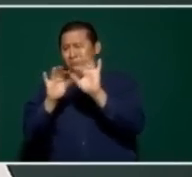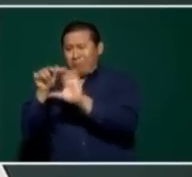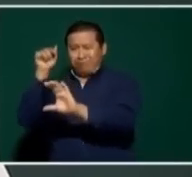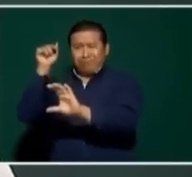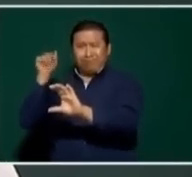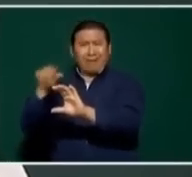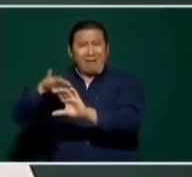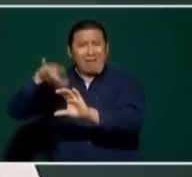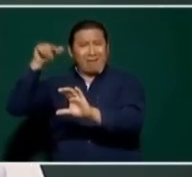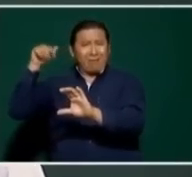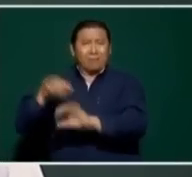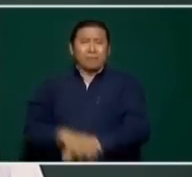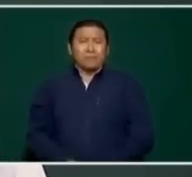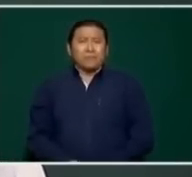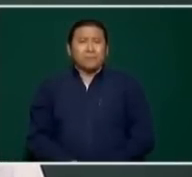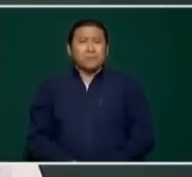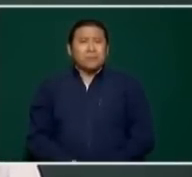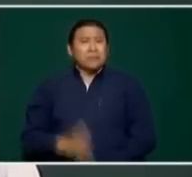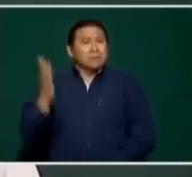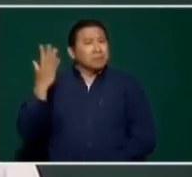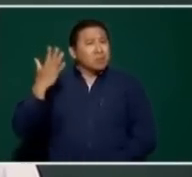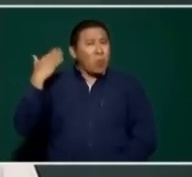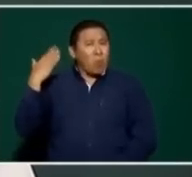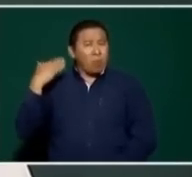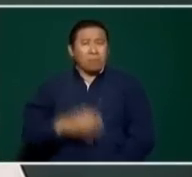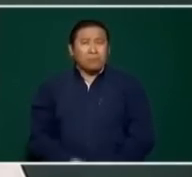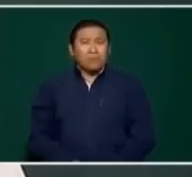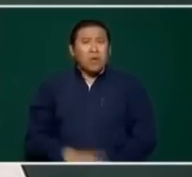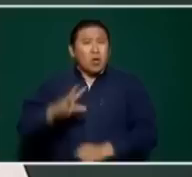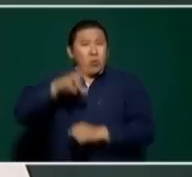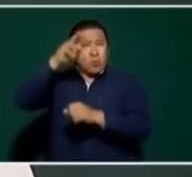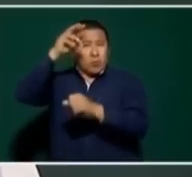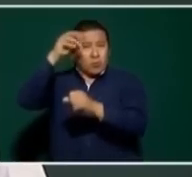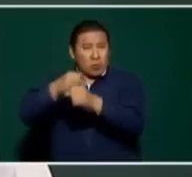Cuando en todo el periodo neoliberal,